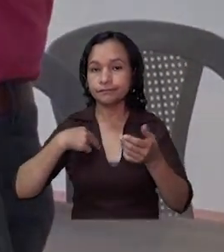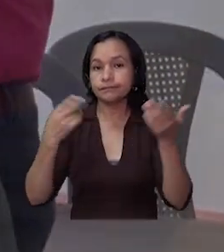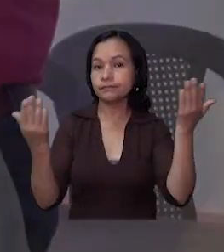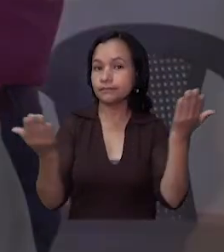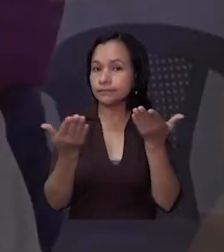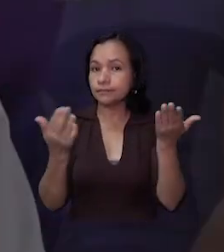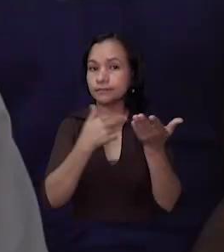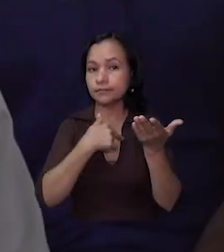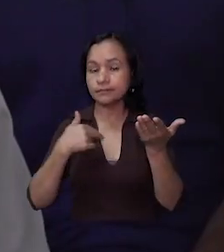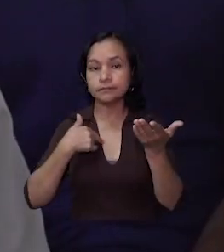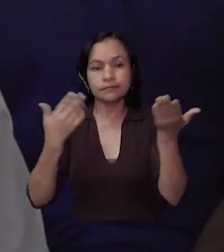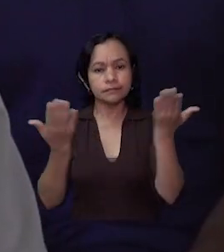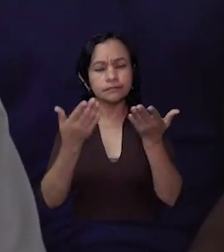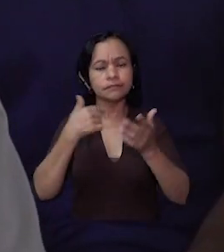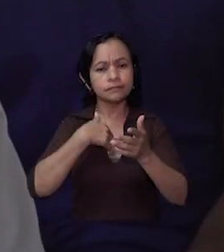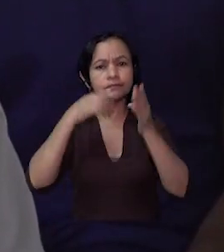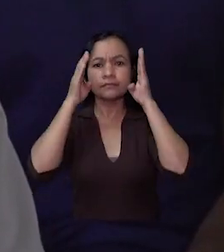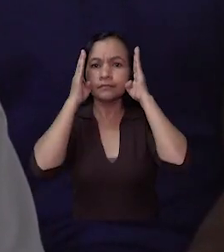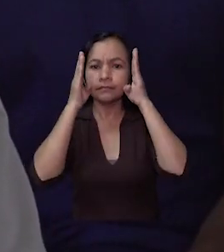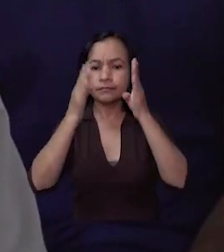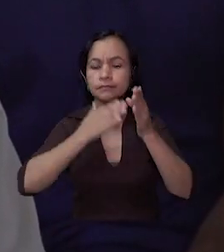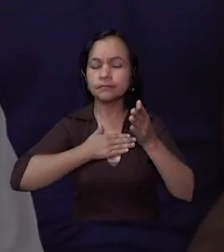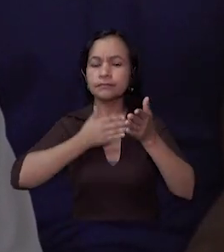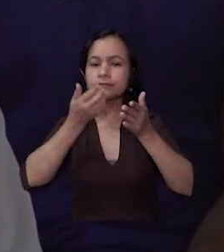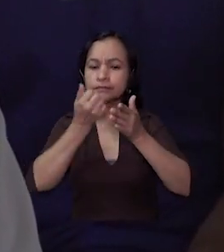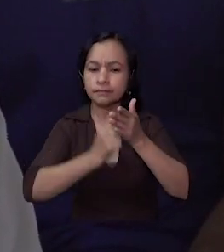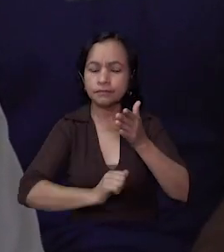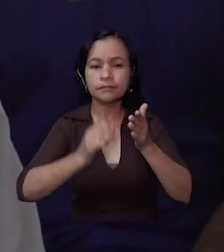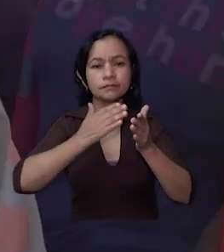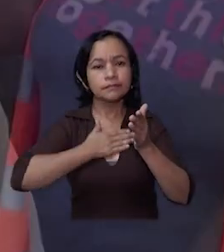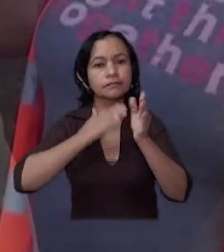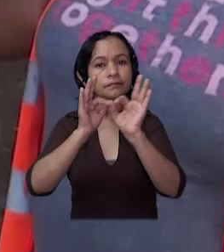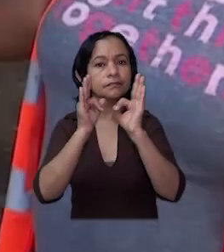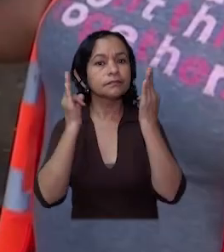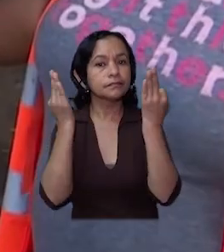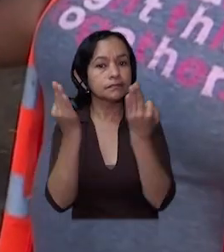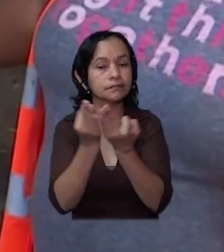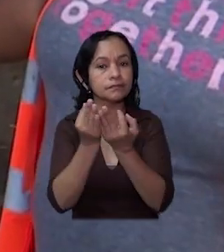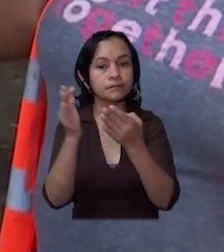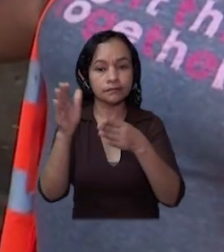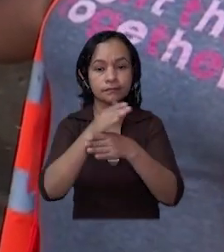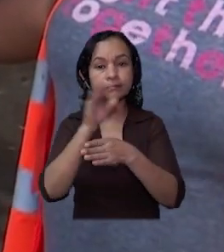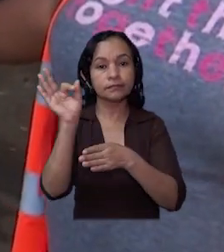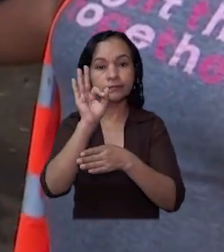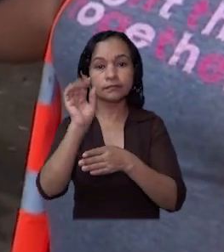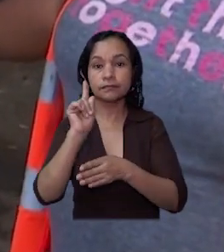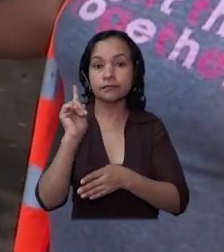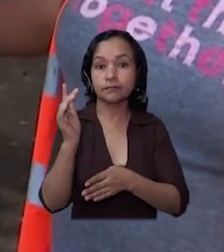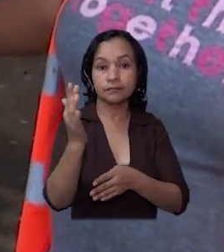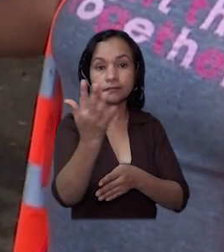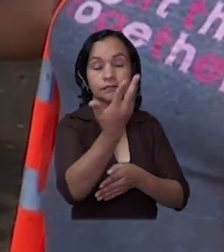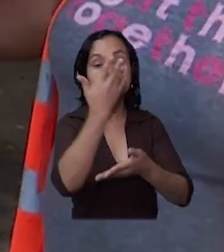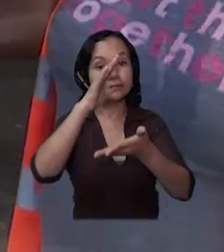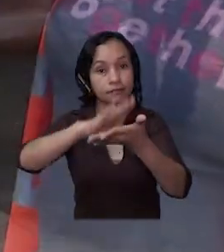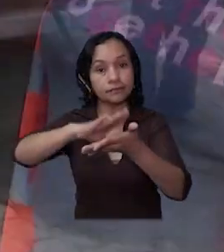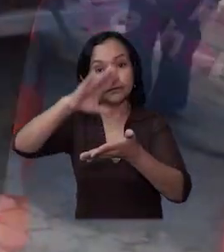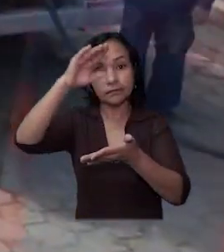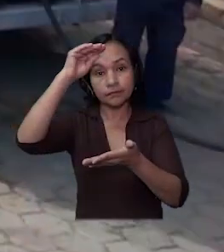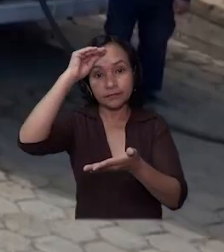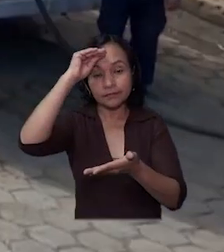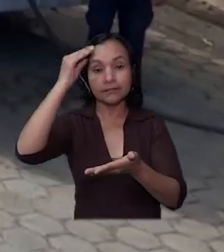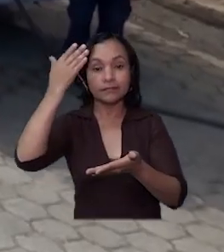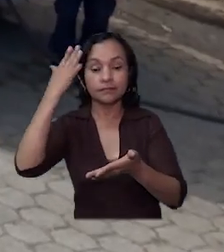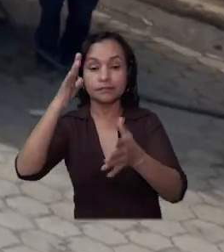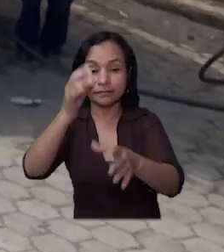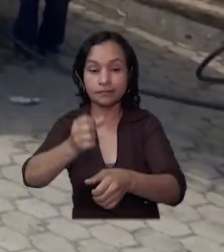qué hacer, cómo estoy yo pendiente con mi hijo, con mi familia, en esa medida nosotros vamos a estar